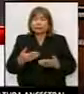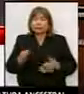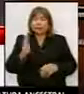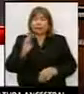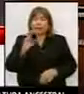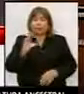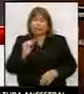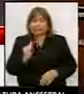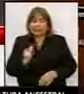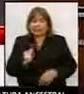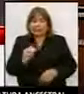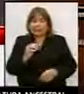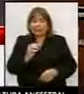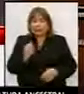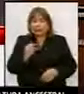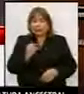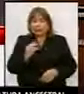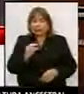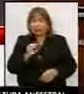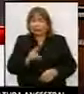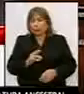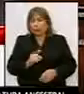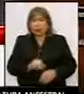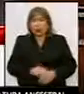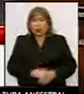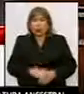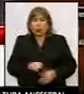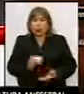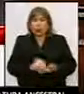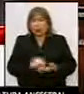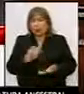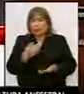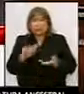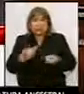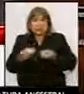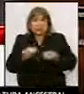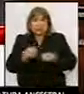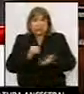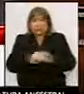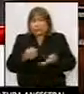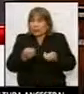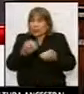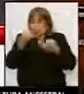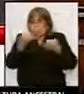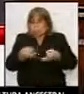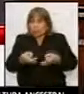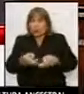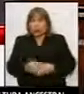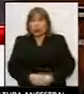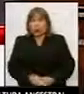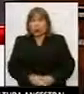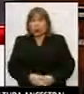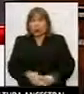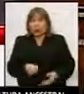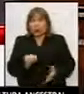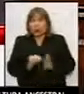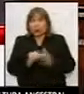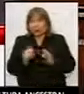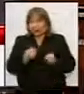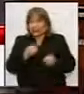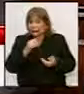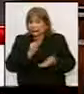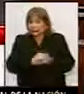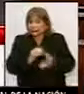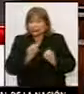Seguros, el directorio del banco toma una grave y lesiva decisión sobre el patrimonio del